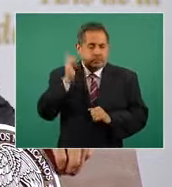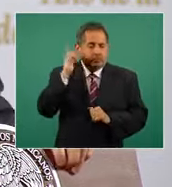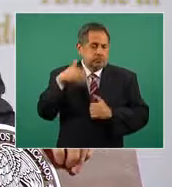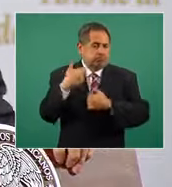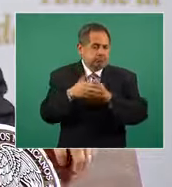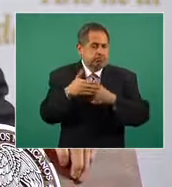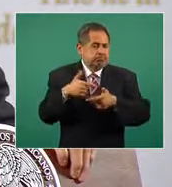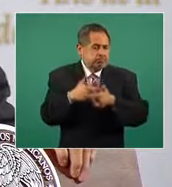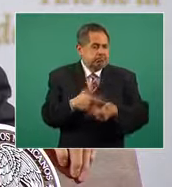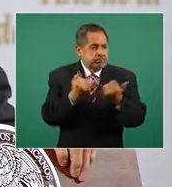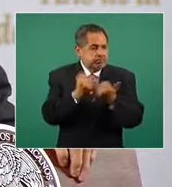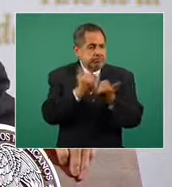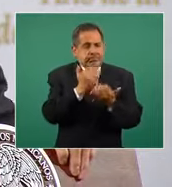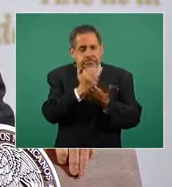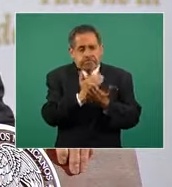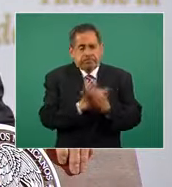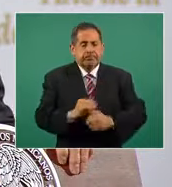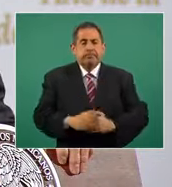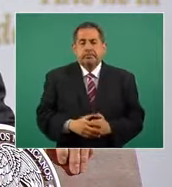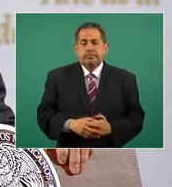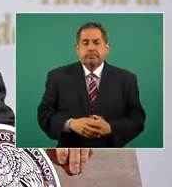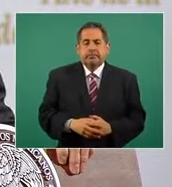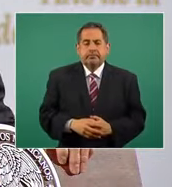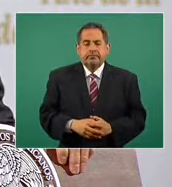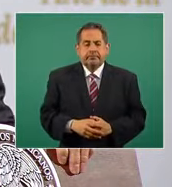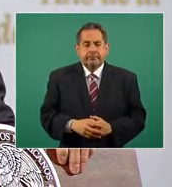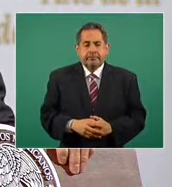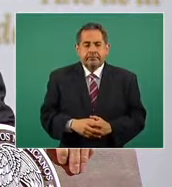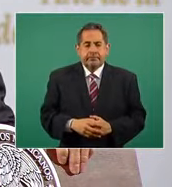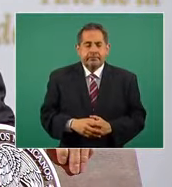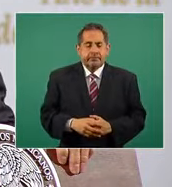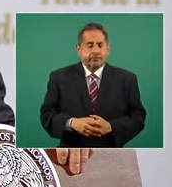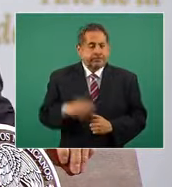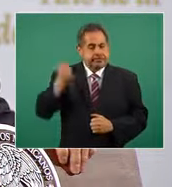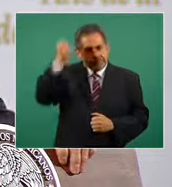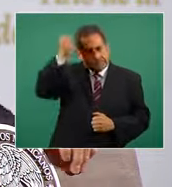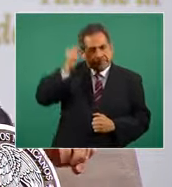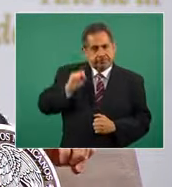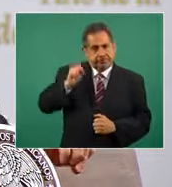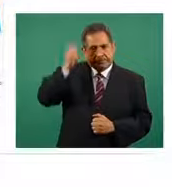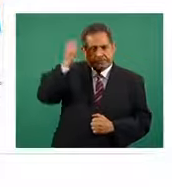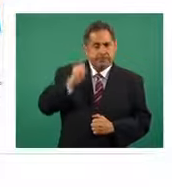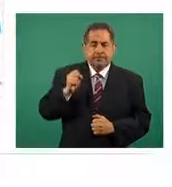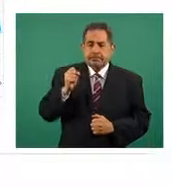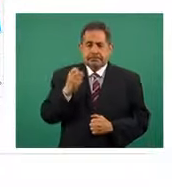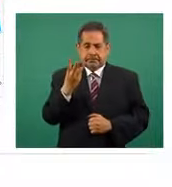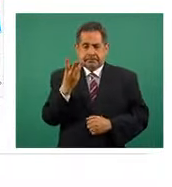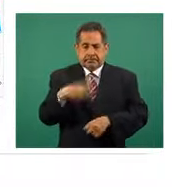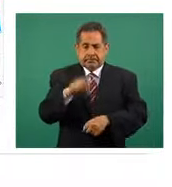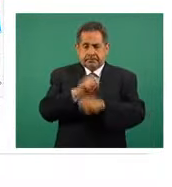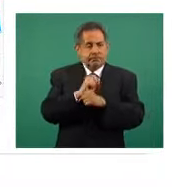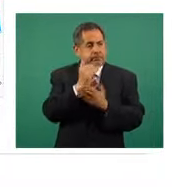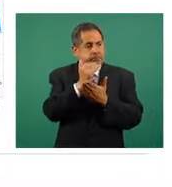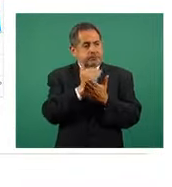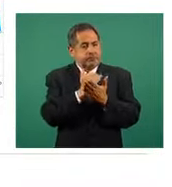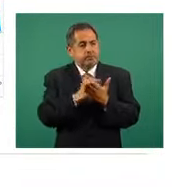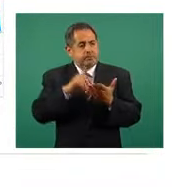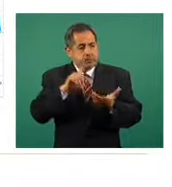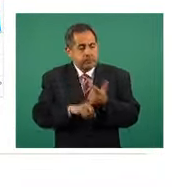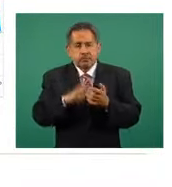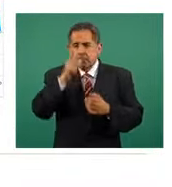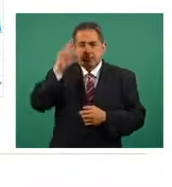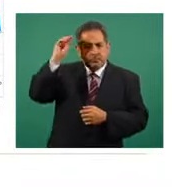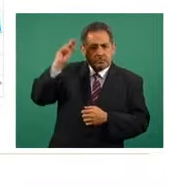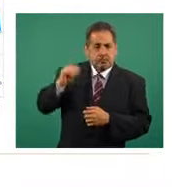tendencia sostenida hacia la baja. La siguiente. Sinaloa, lo mismo, 3 semanas hacia abajo, pero en semáforo naranja